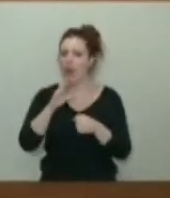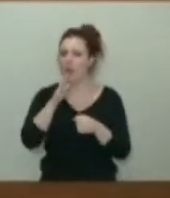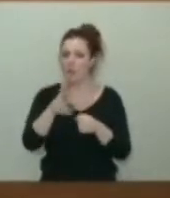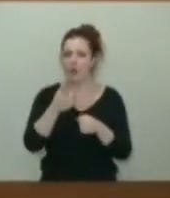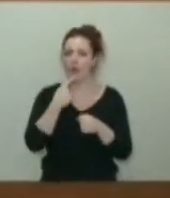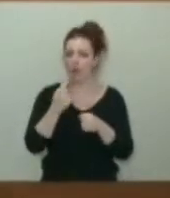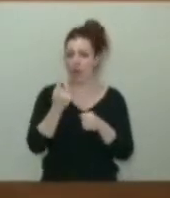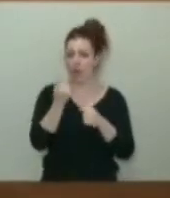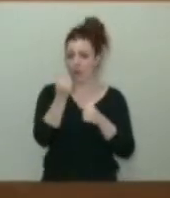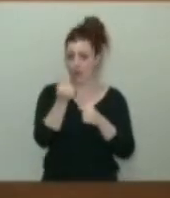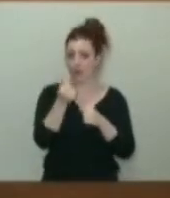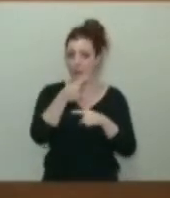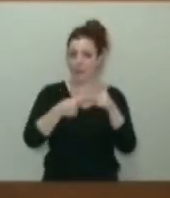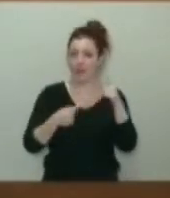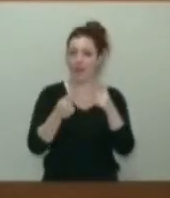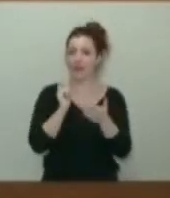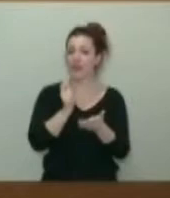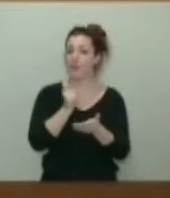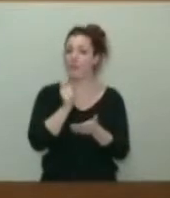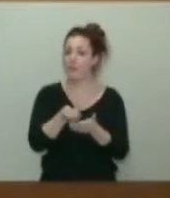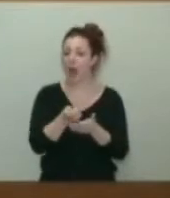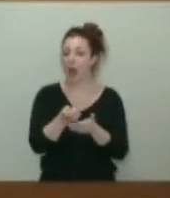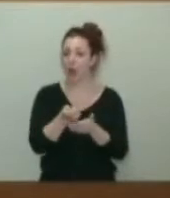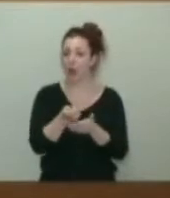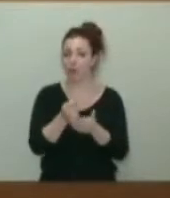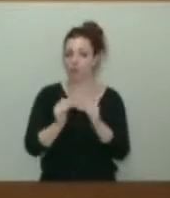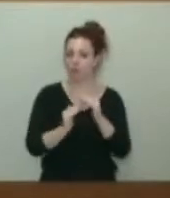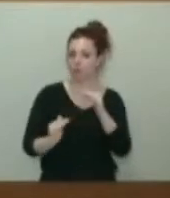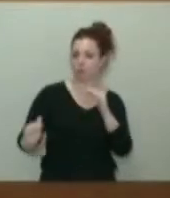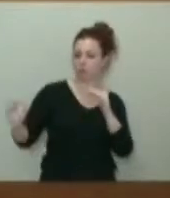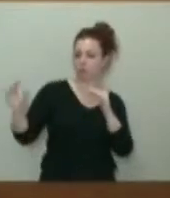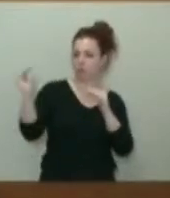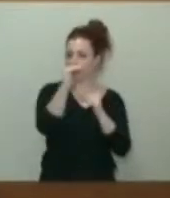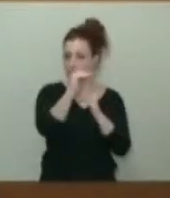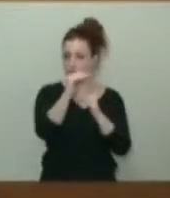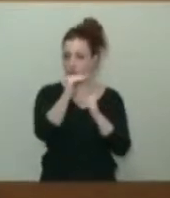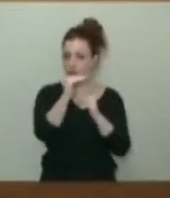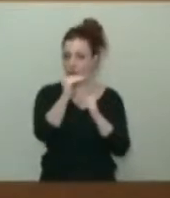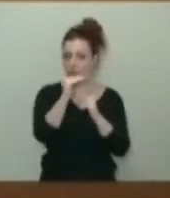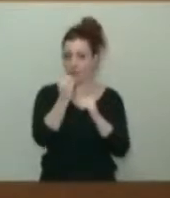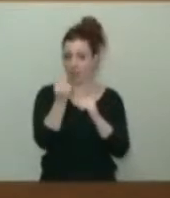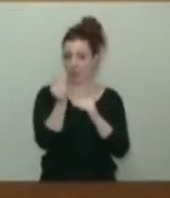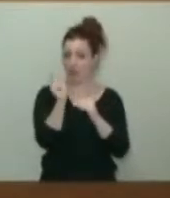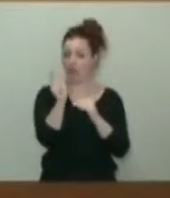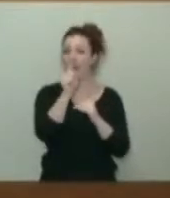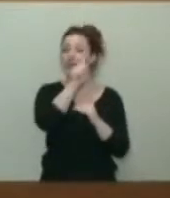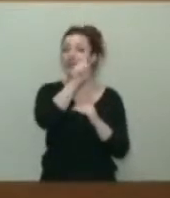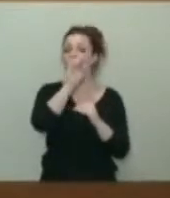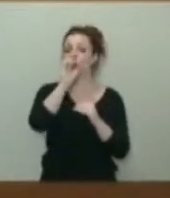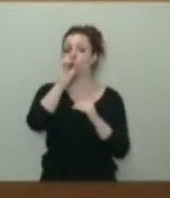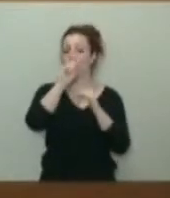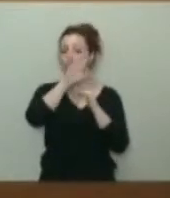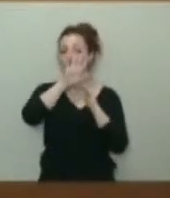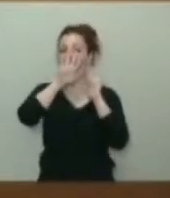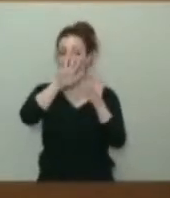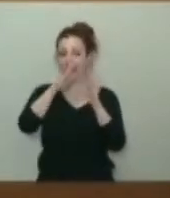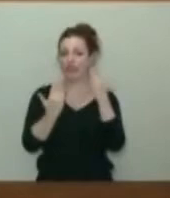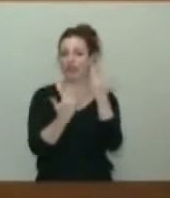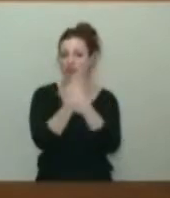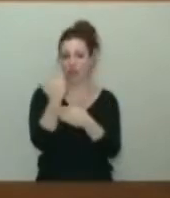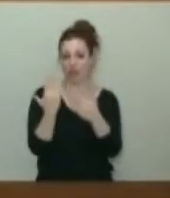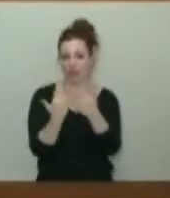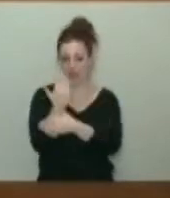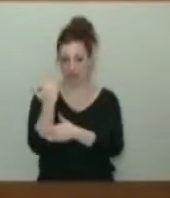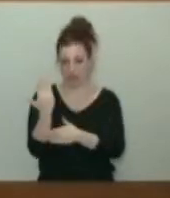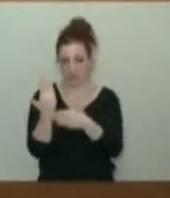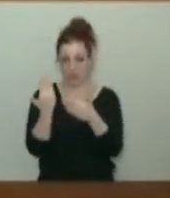media de pago se eleva a la inasumible cifra de 110 días.